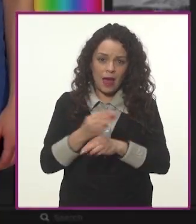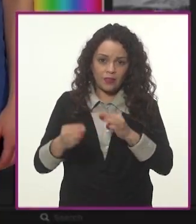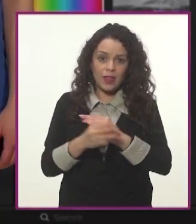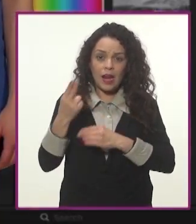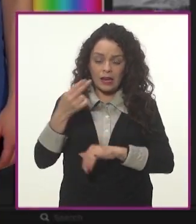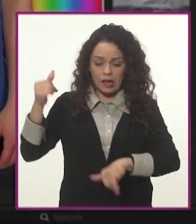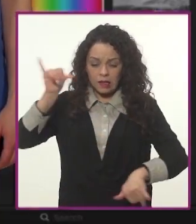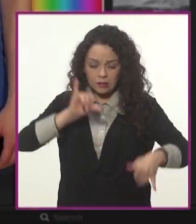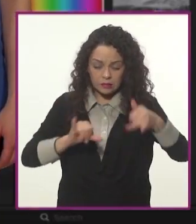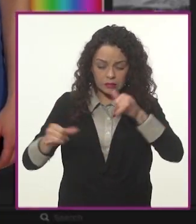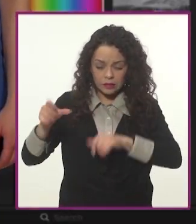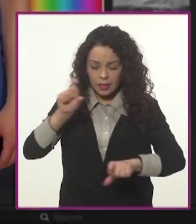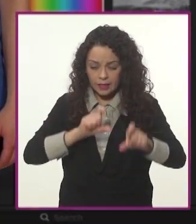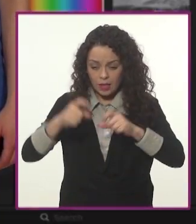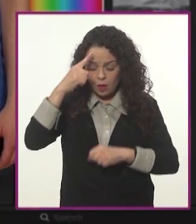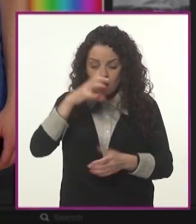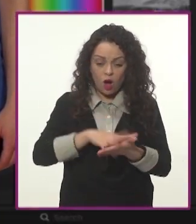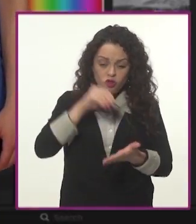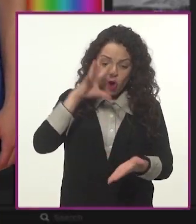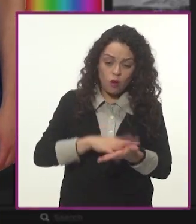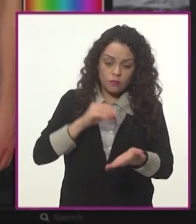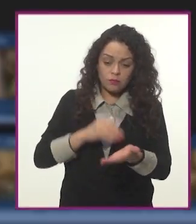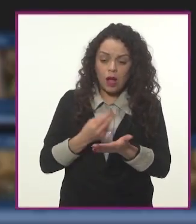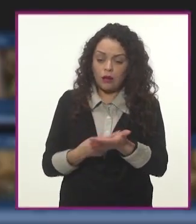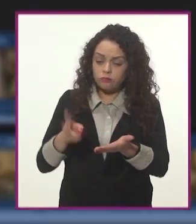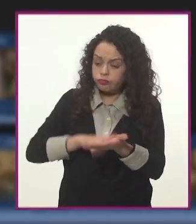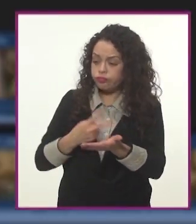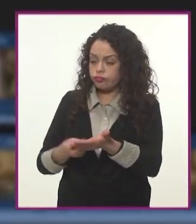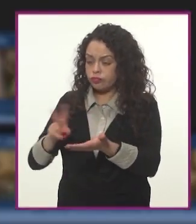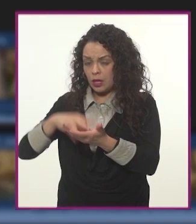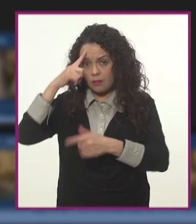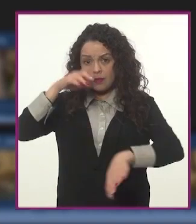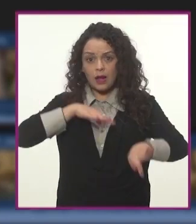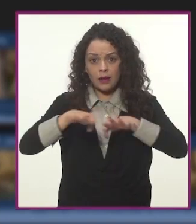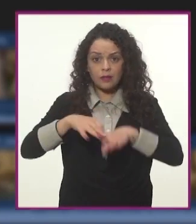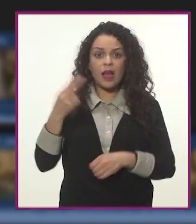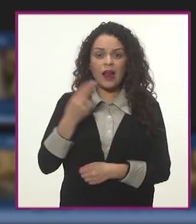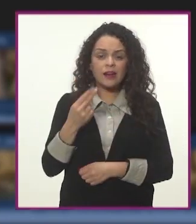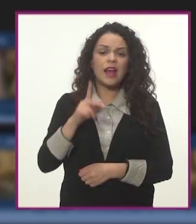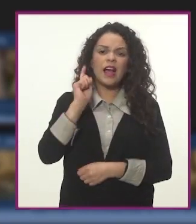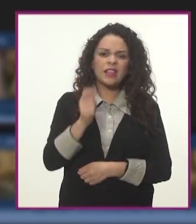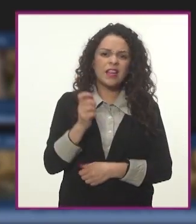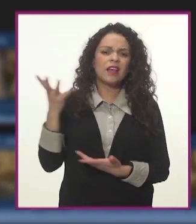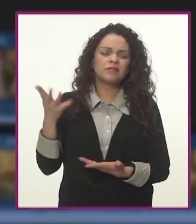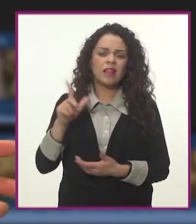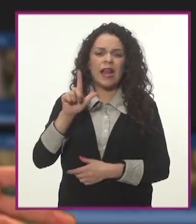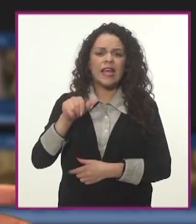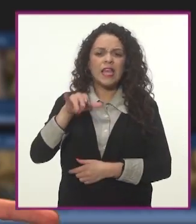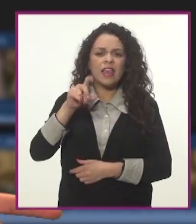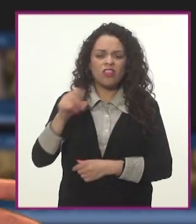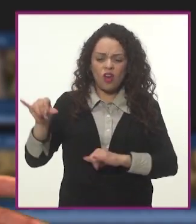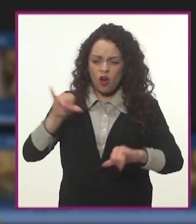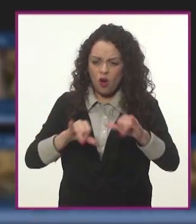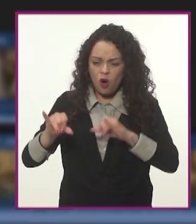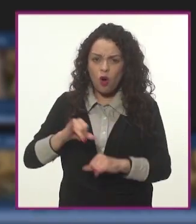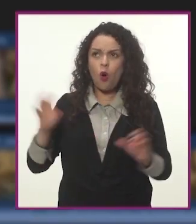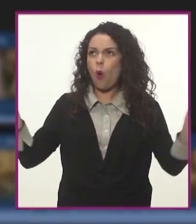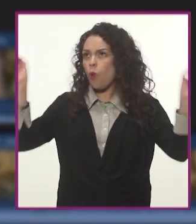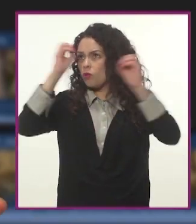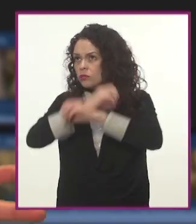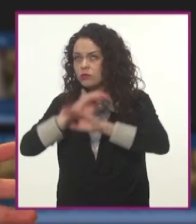para hacer copias o duplicados para trabajar. Se necesitaban líquidos, grandes espacios, cámaras oscuras